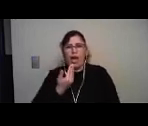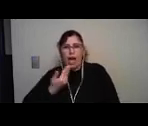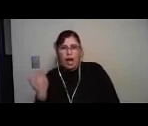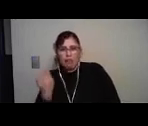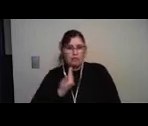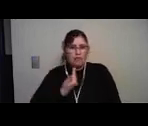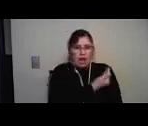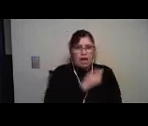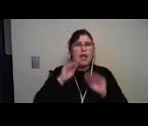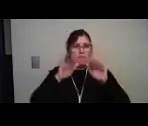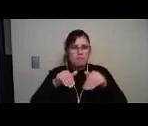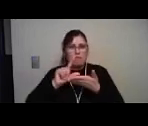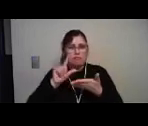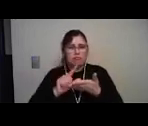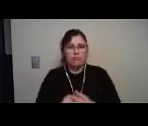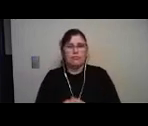vista topográfico.